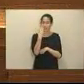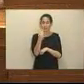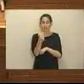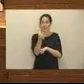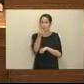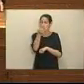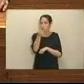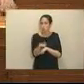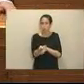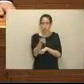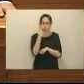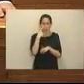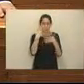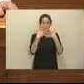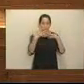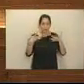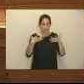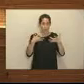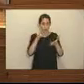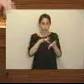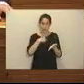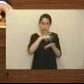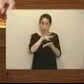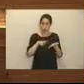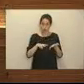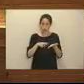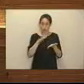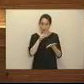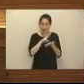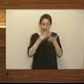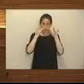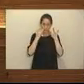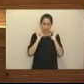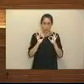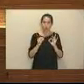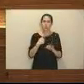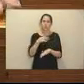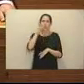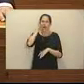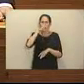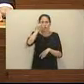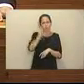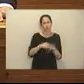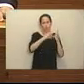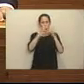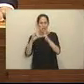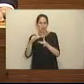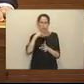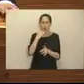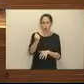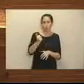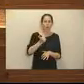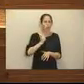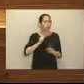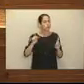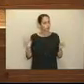Voy a leer el párrafo textual de lo que yo dije. Yo no le acusé a usted de ser el líder de la corrupción. El